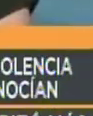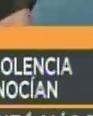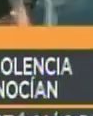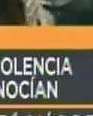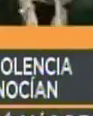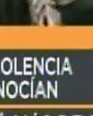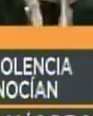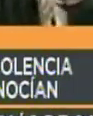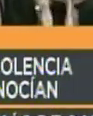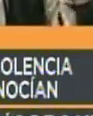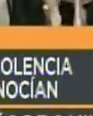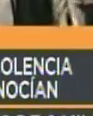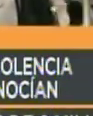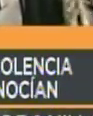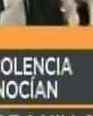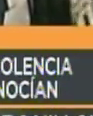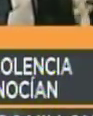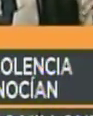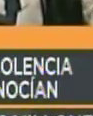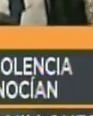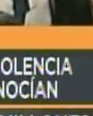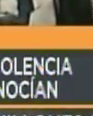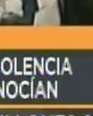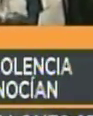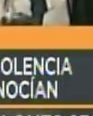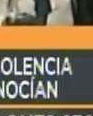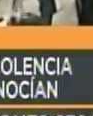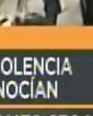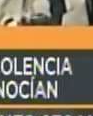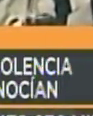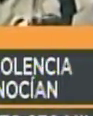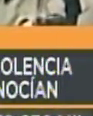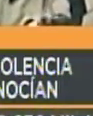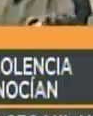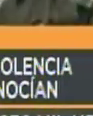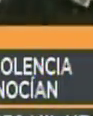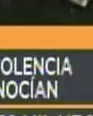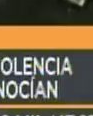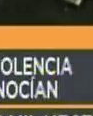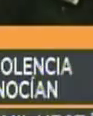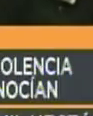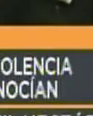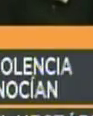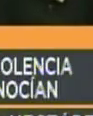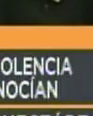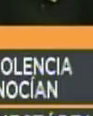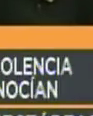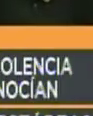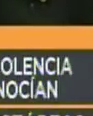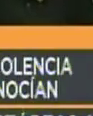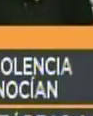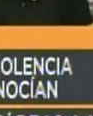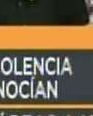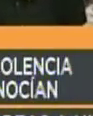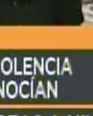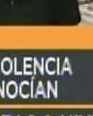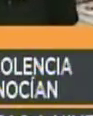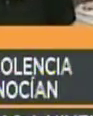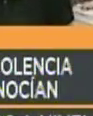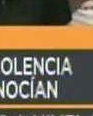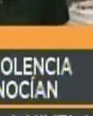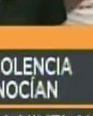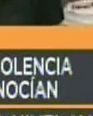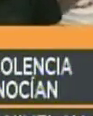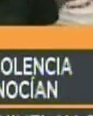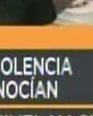de la violencia. Y como lo decía al inicio, y lo dicen los versos, ustedes son el jardín de nuestra alegría y tienen